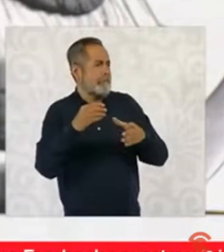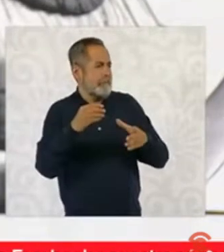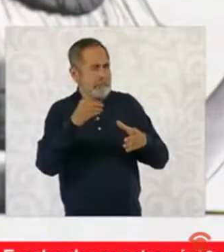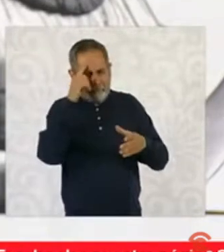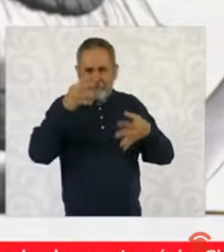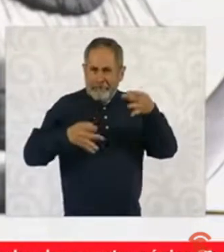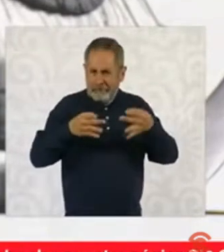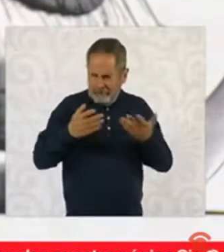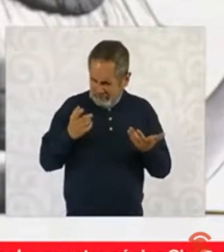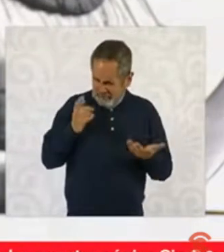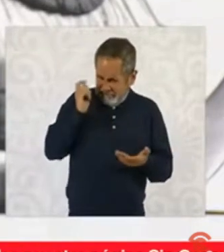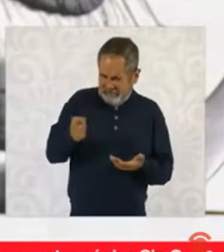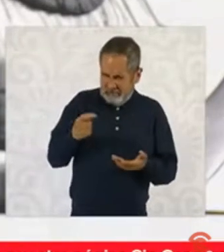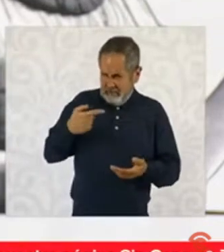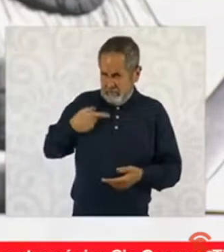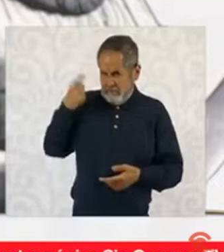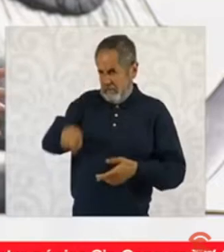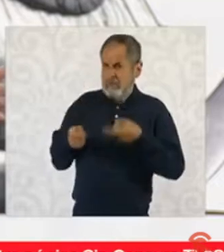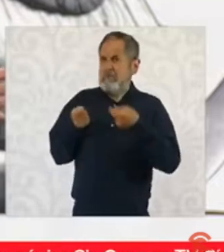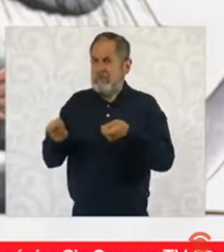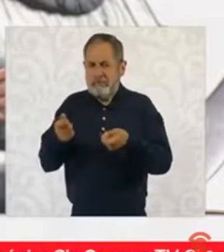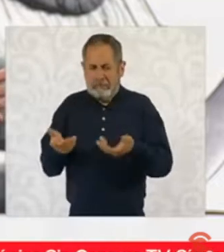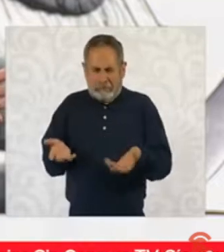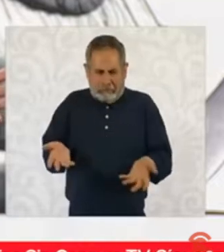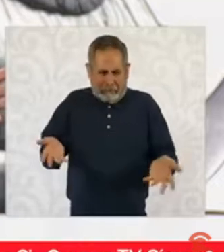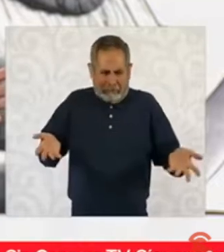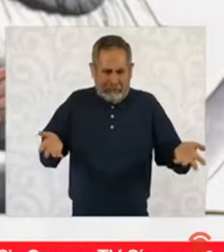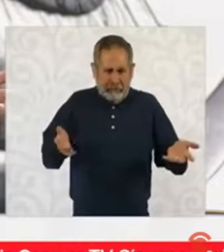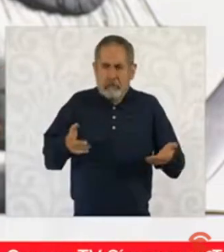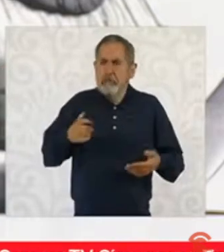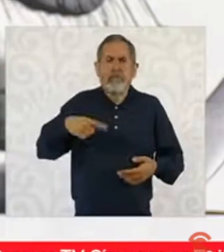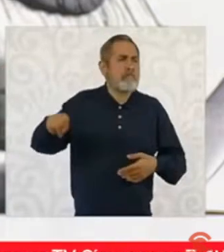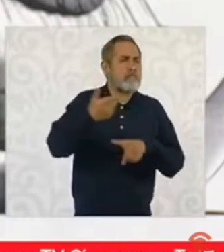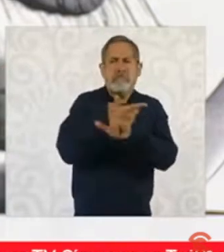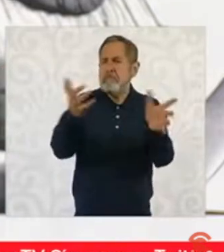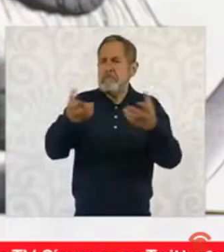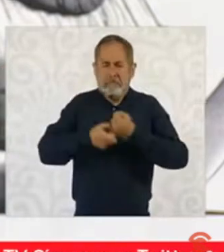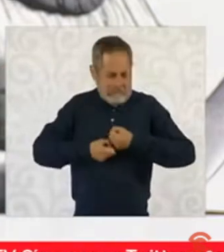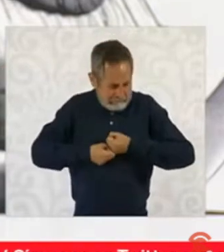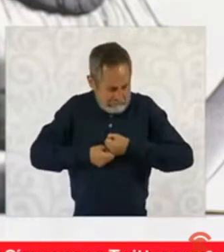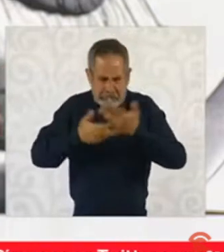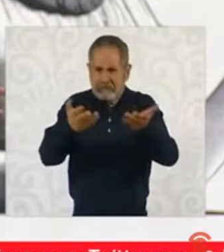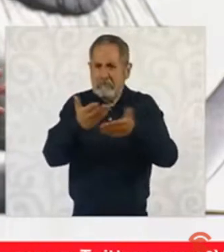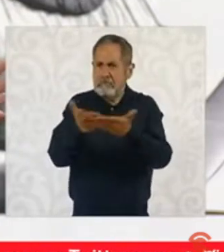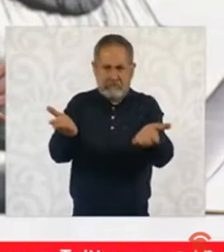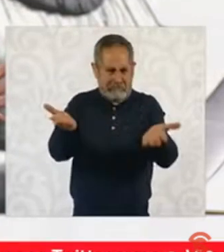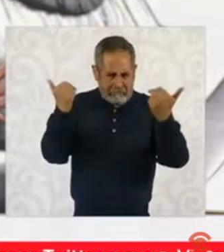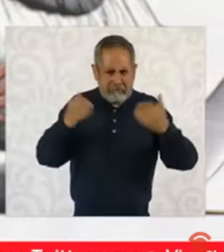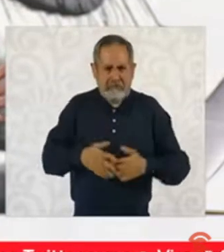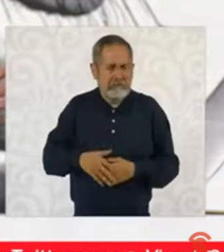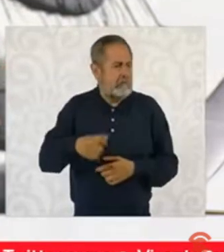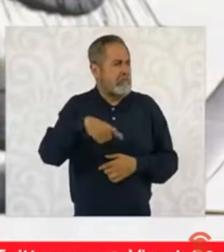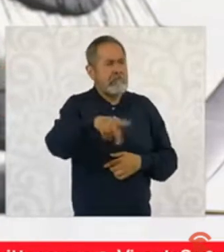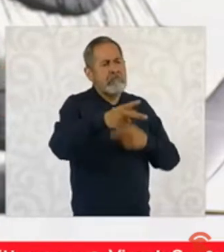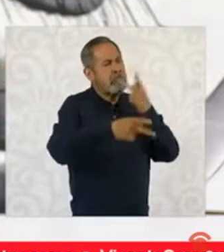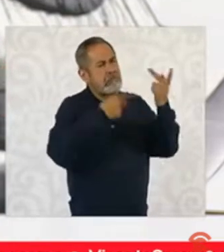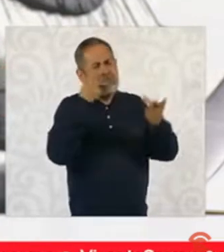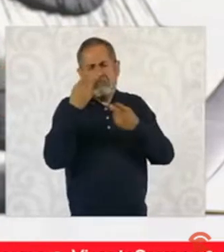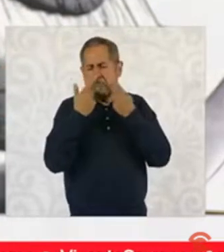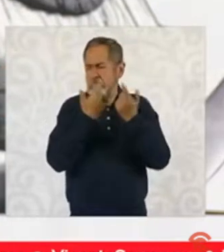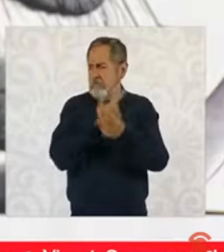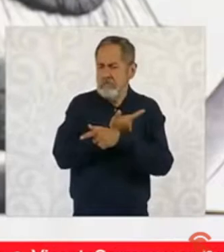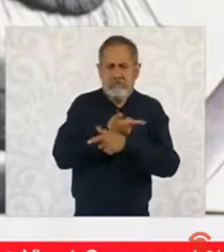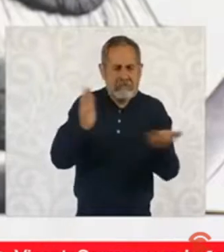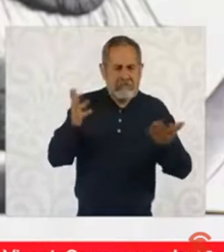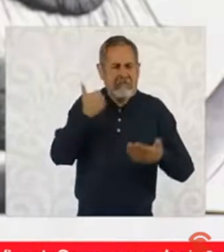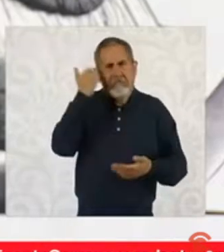¿Es autoritario que haya libertad de expresión? ¿Que se pueda decir lo que